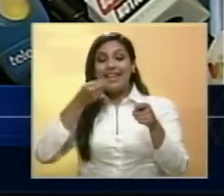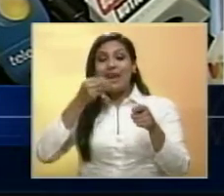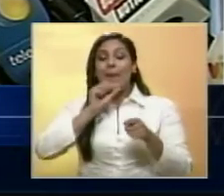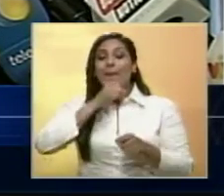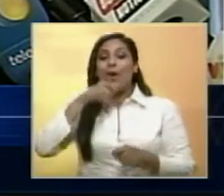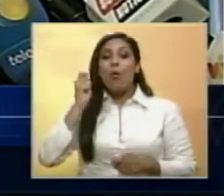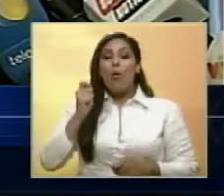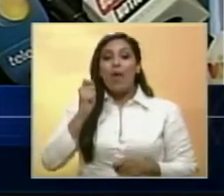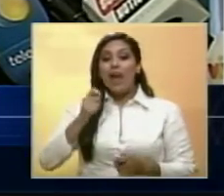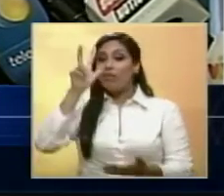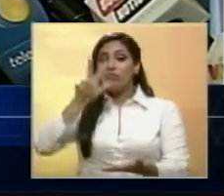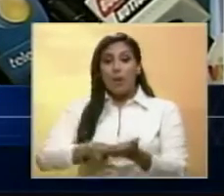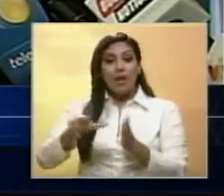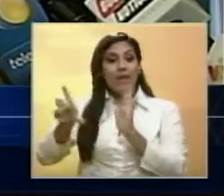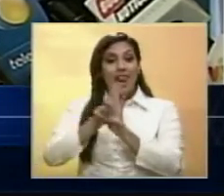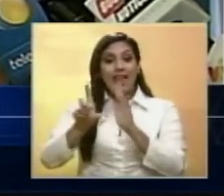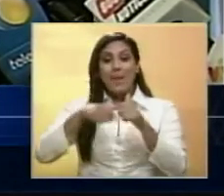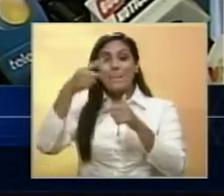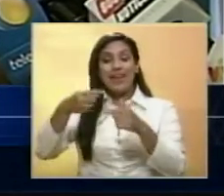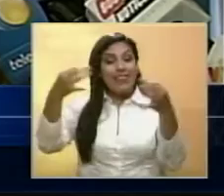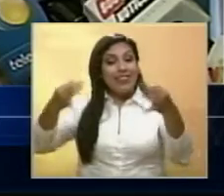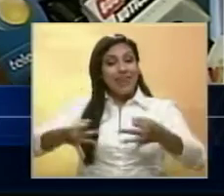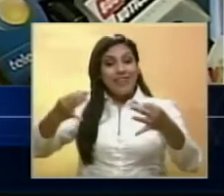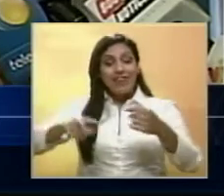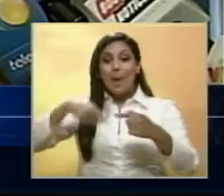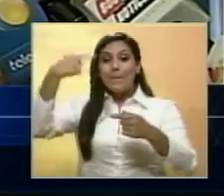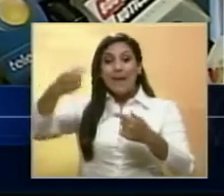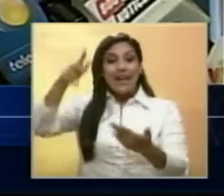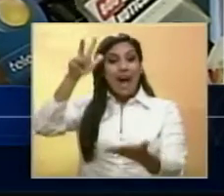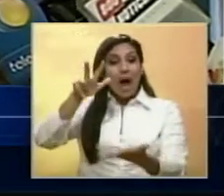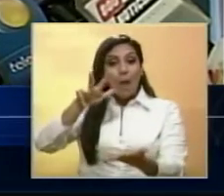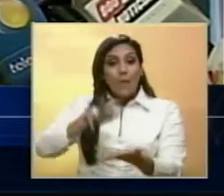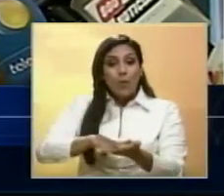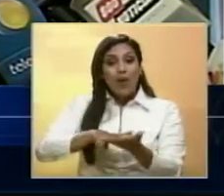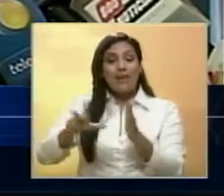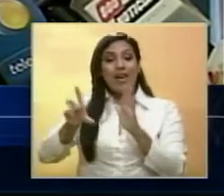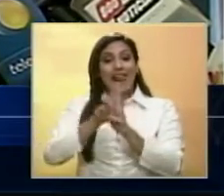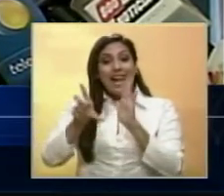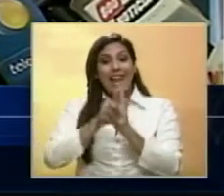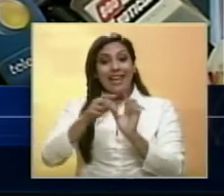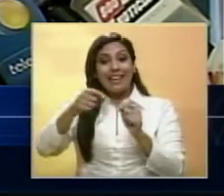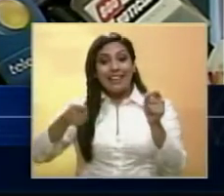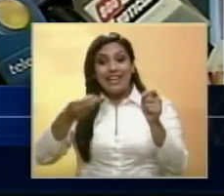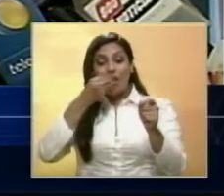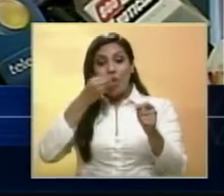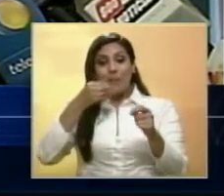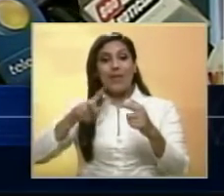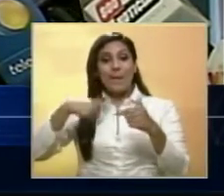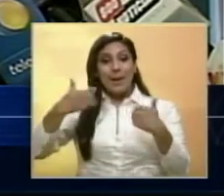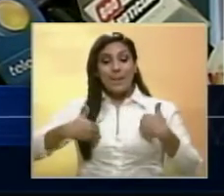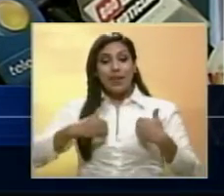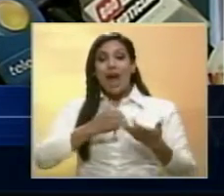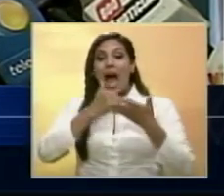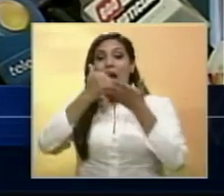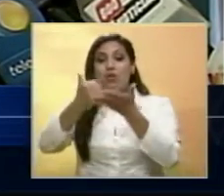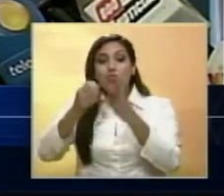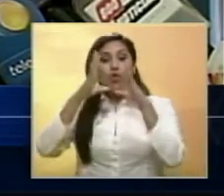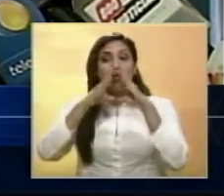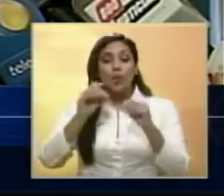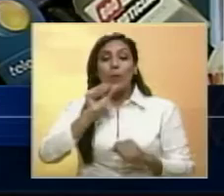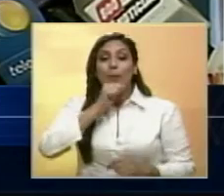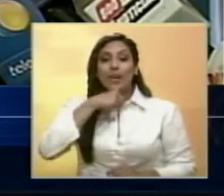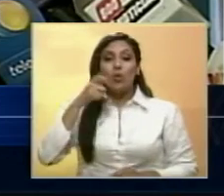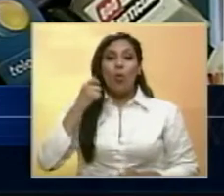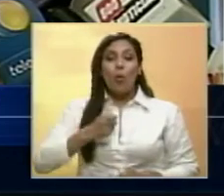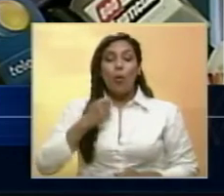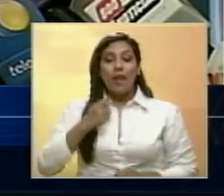nuestros jubilados y pensionados es una realidad que mañana se va a aprobar en la sesión del día miércoles como beneficio a todos nuestros